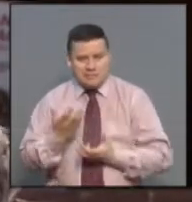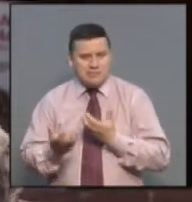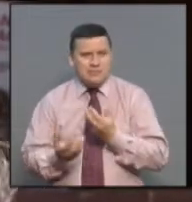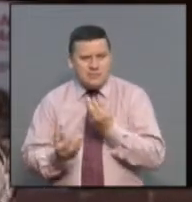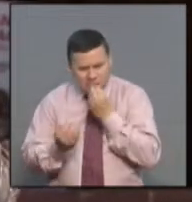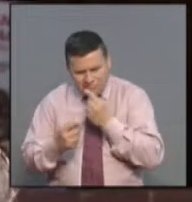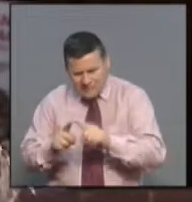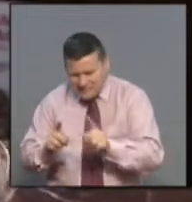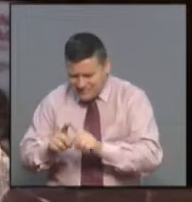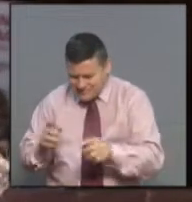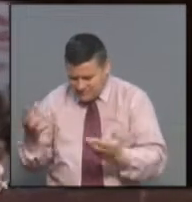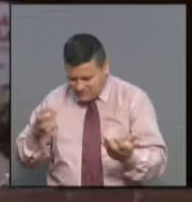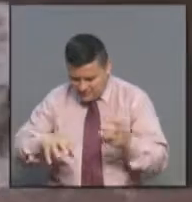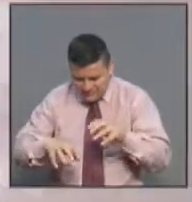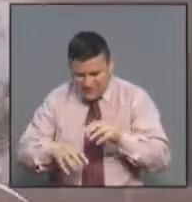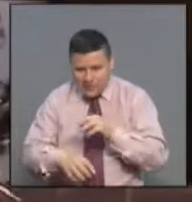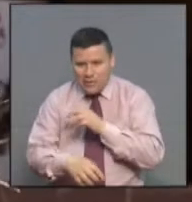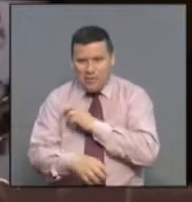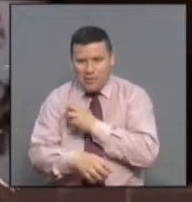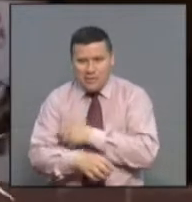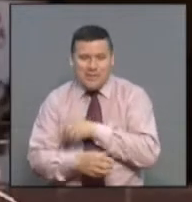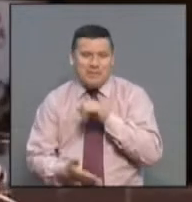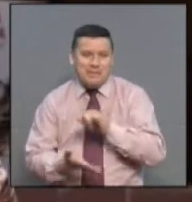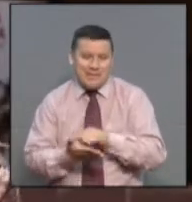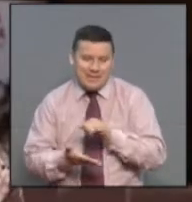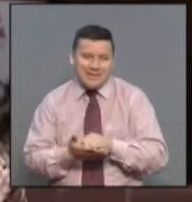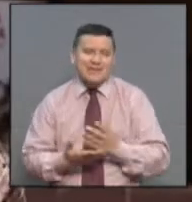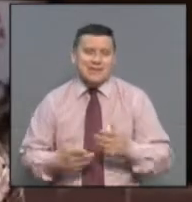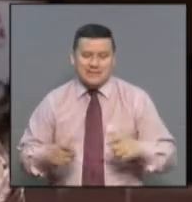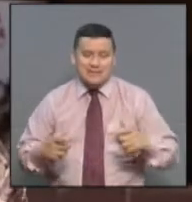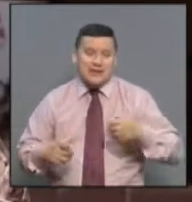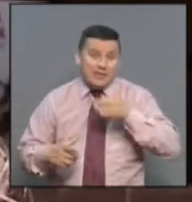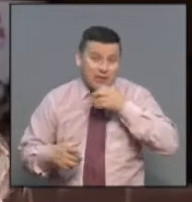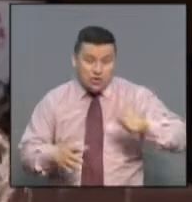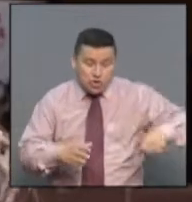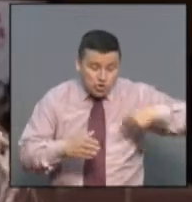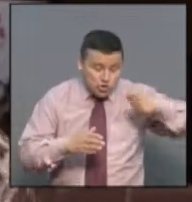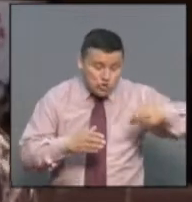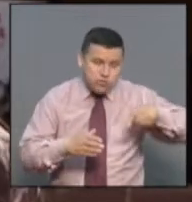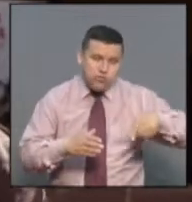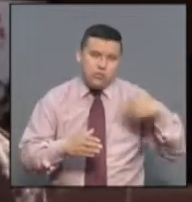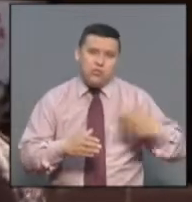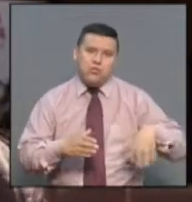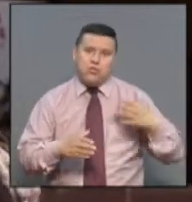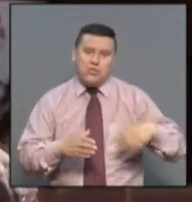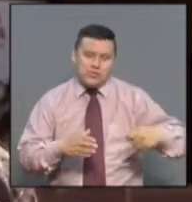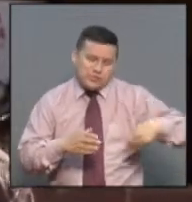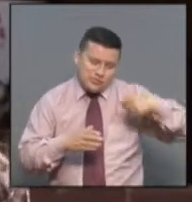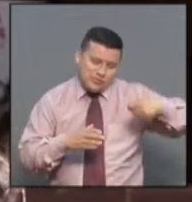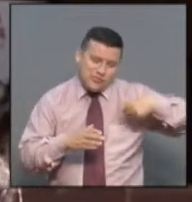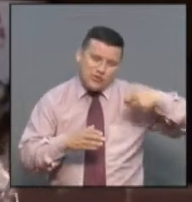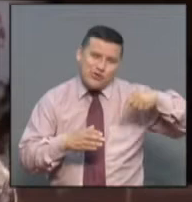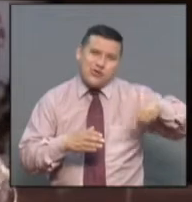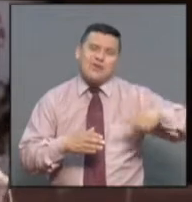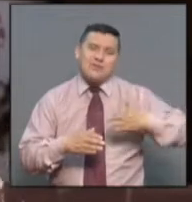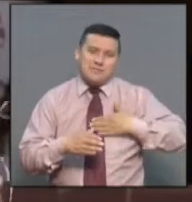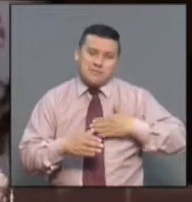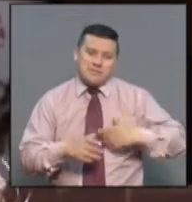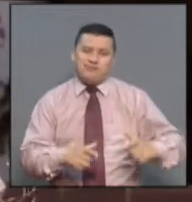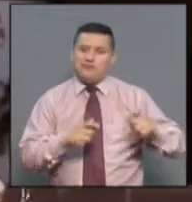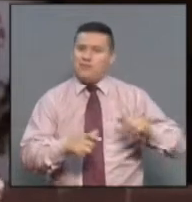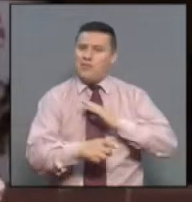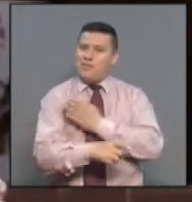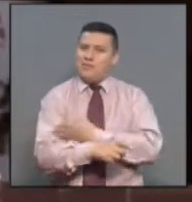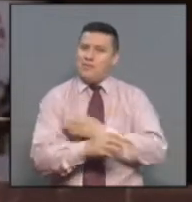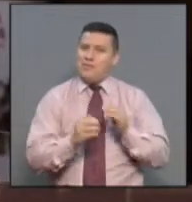una combinación de proteína. Asimismo, la cazuela de frijoles pues ha sido uno de nuestros